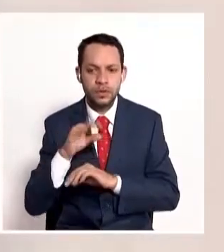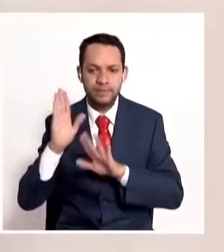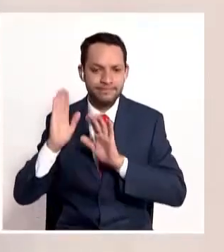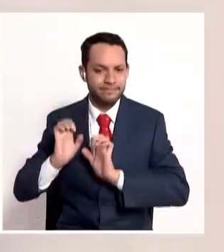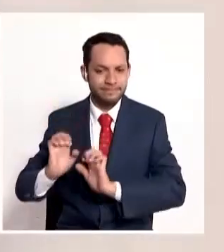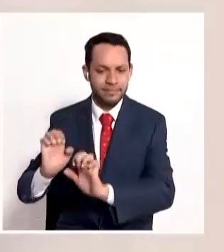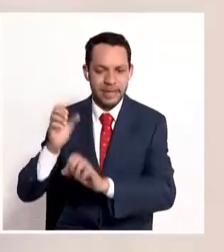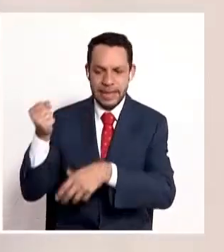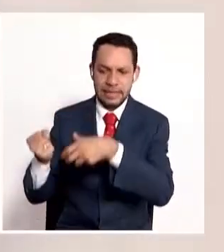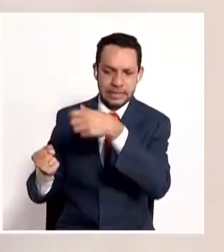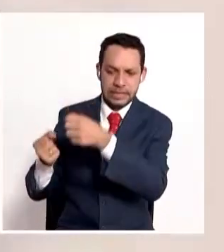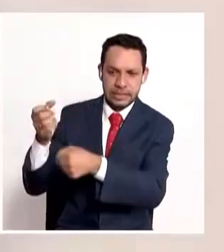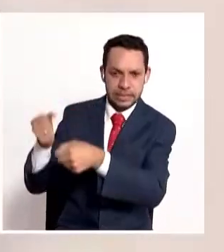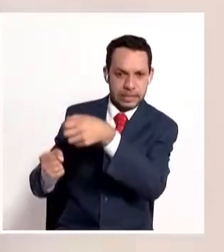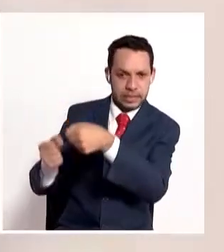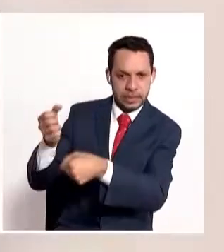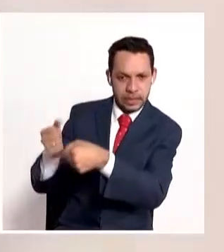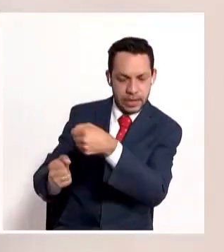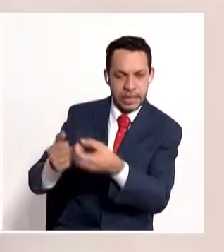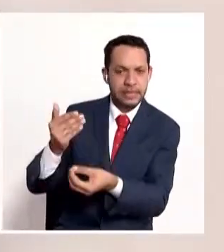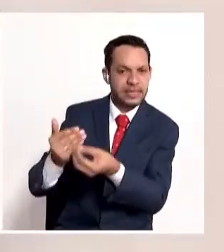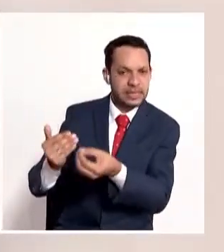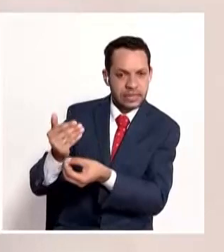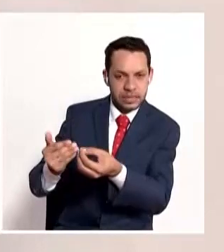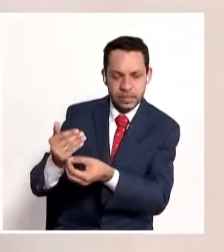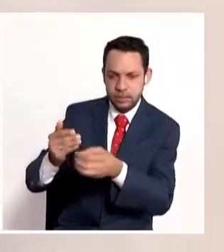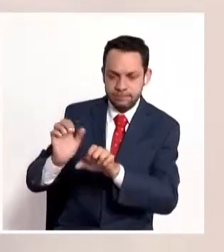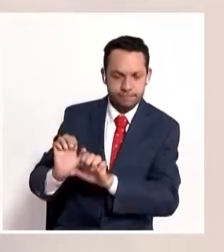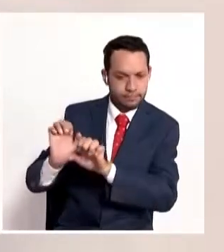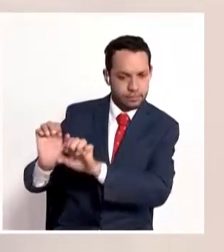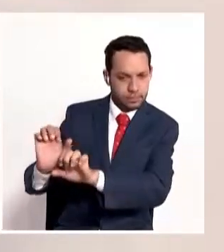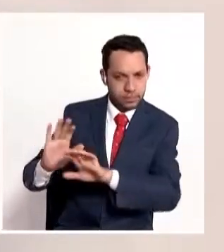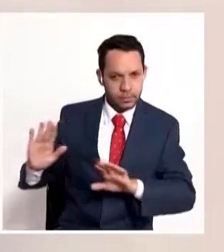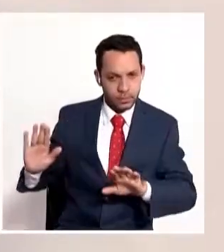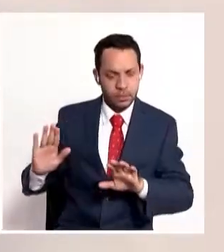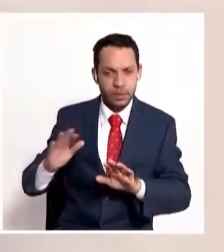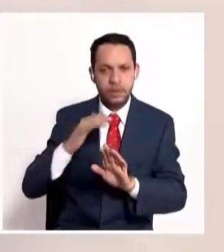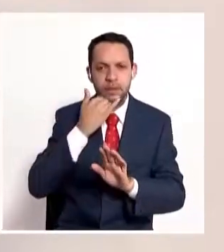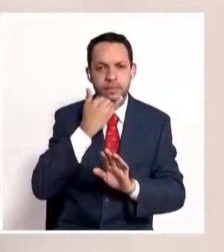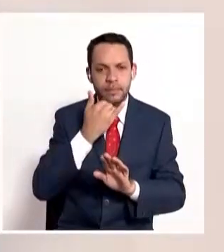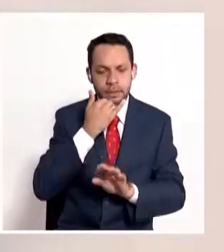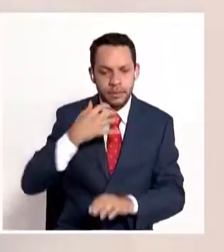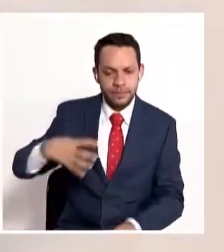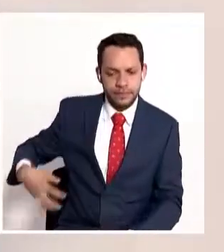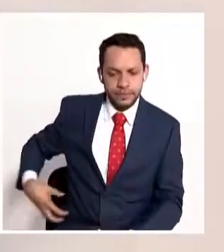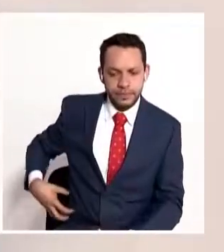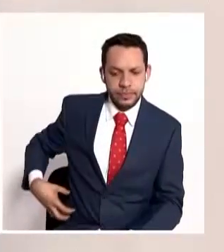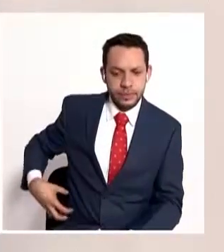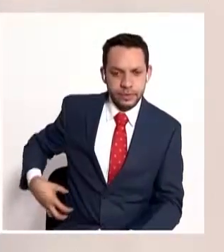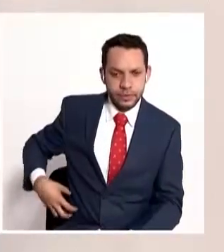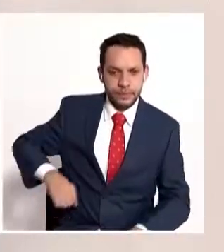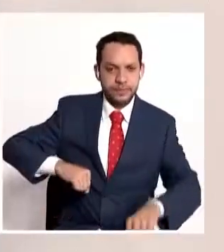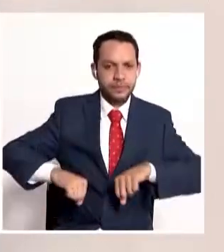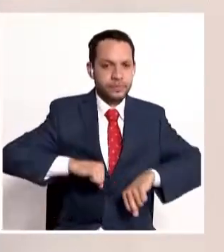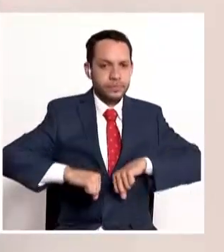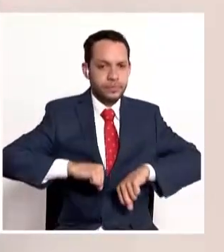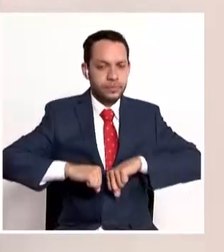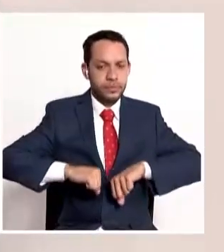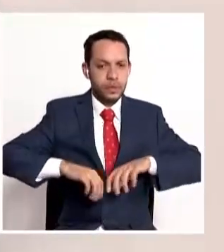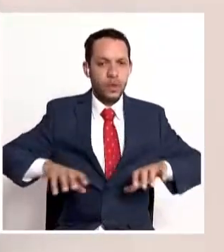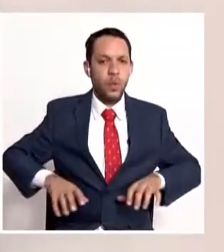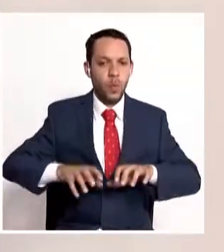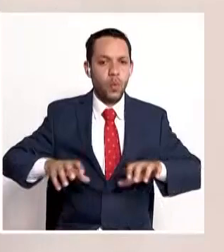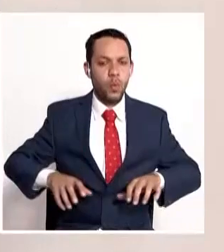porque es digamos que la fuente más alta de fósforo y que pasa claro como el riñón tiene ciertas funciones es un